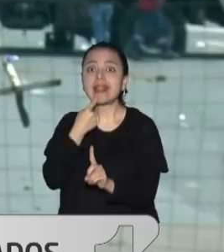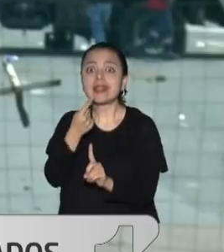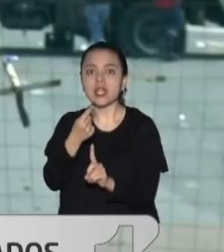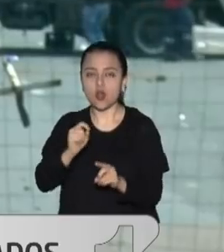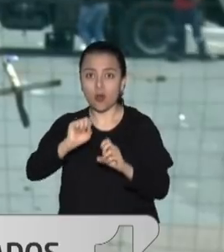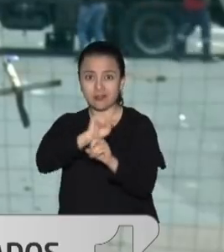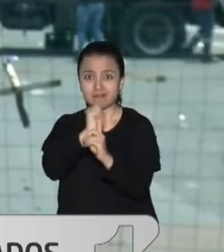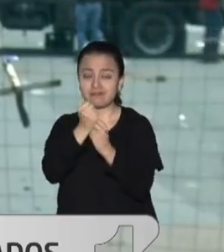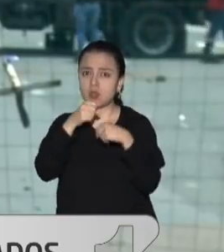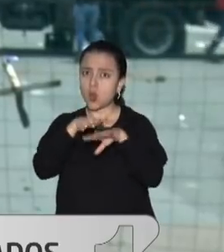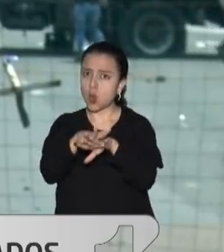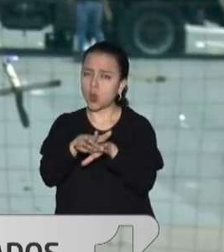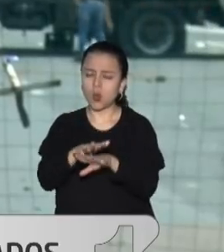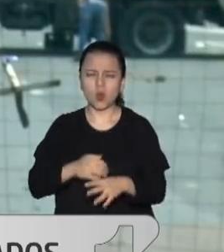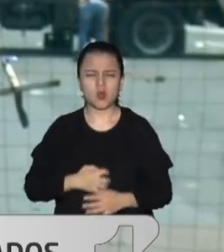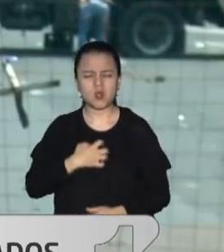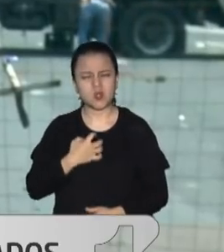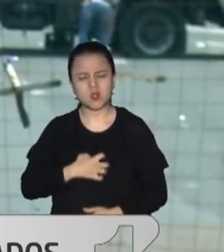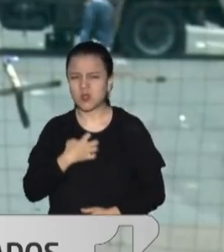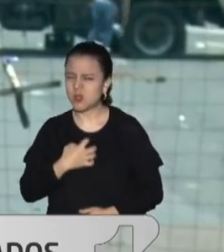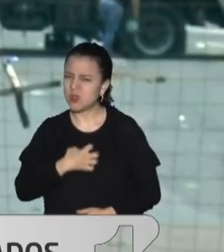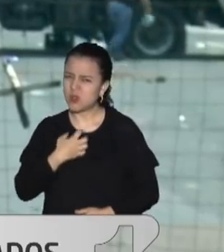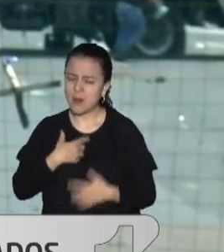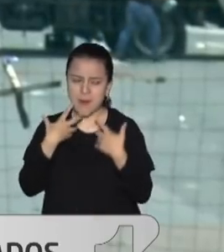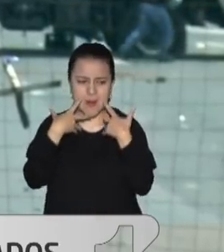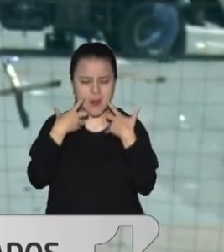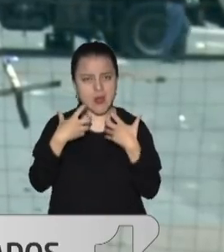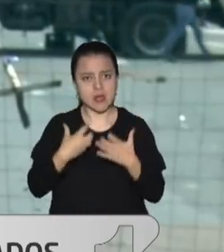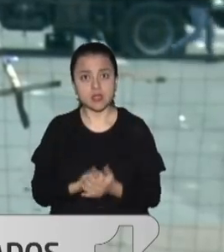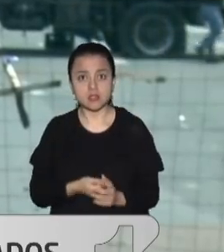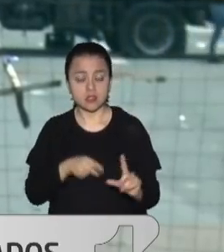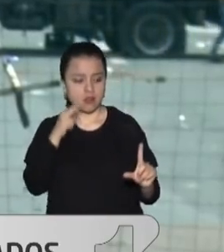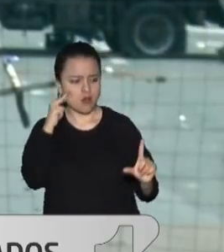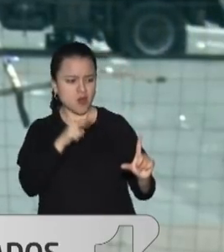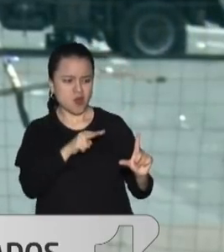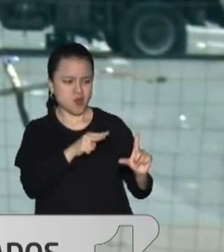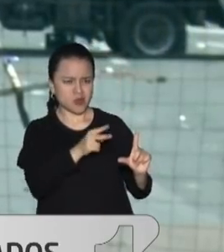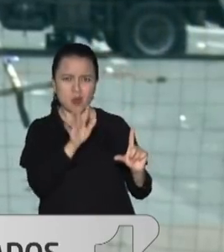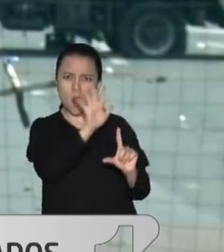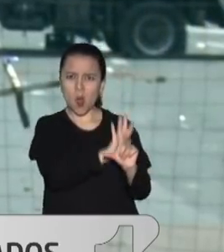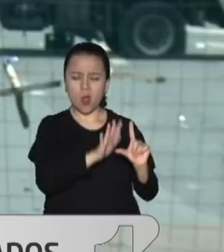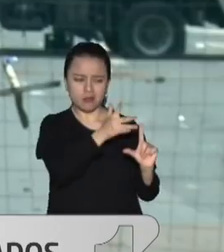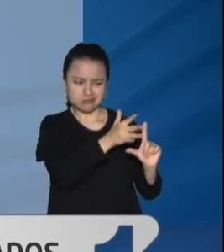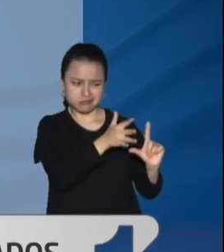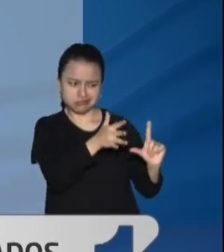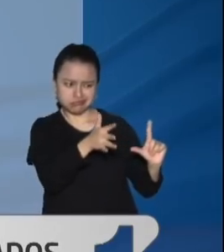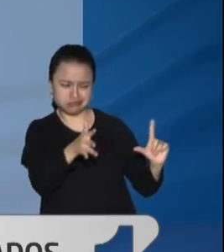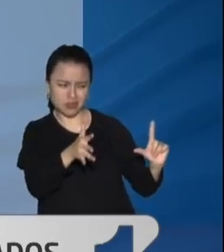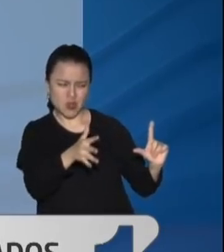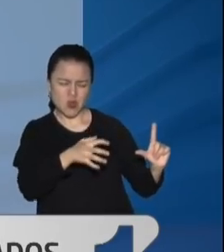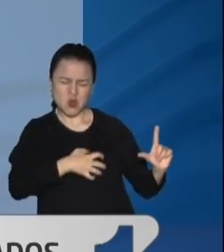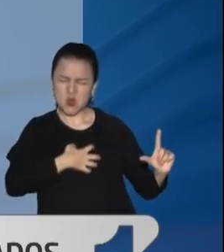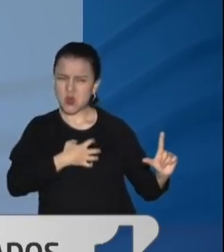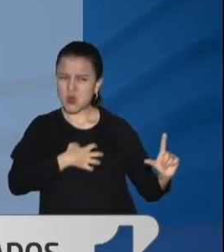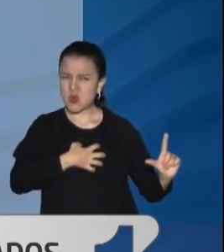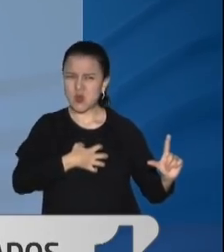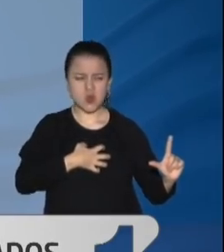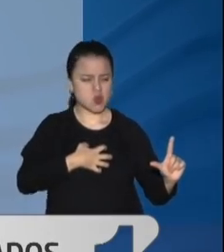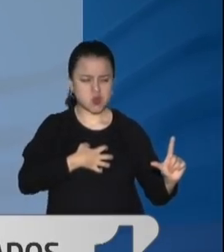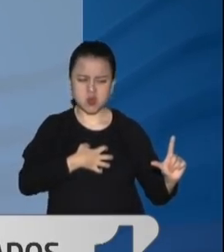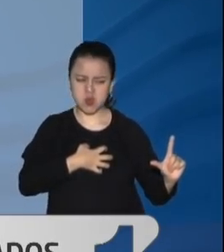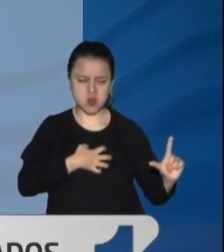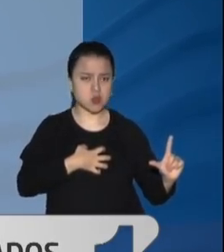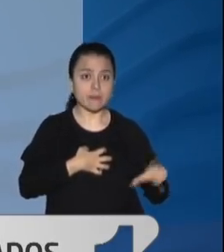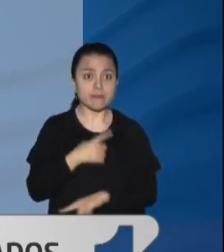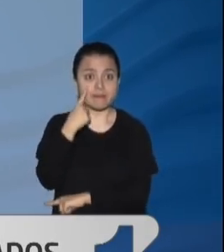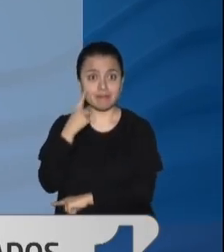su indignación por un video donde aparecen algunos militares y han denunciado que les estaría entregando algún